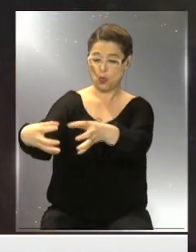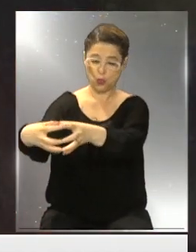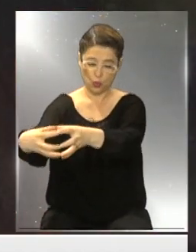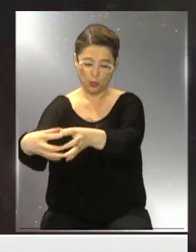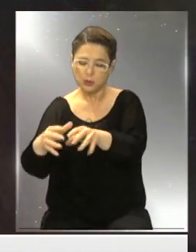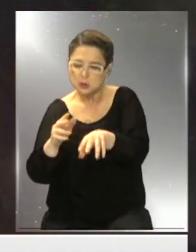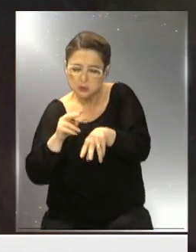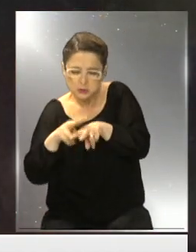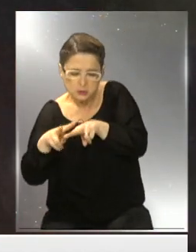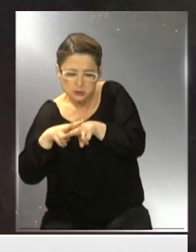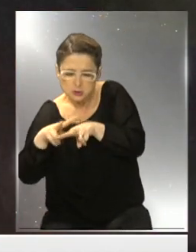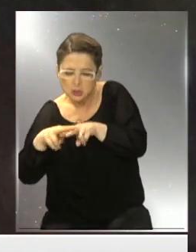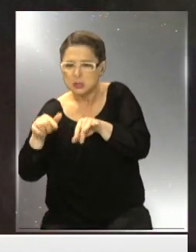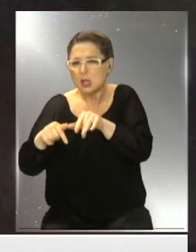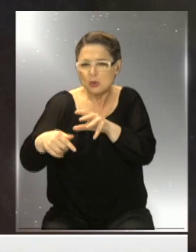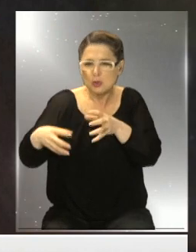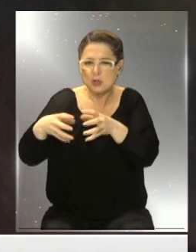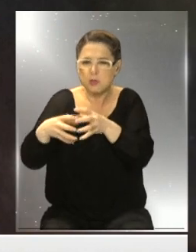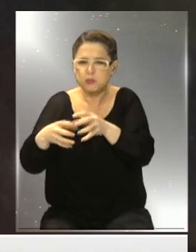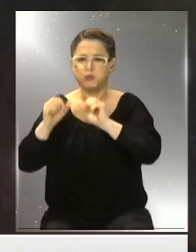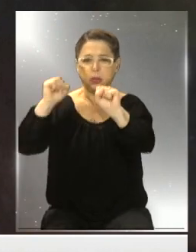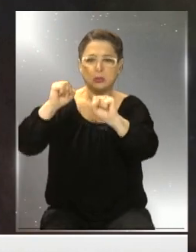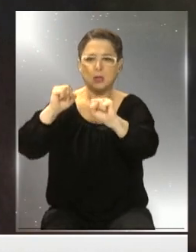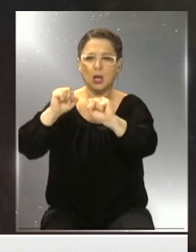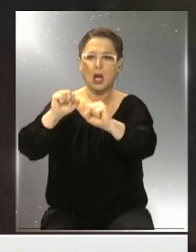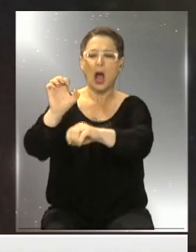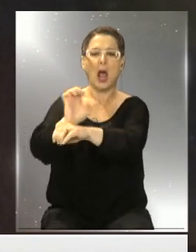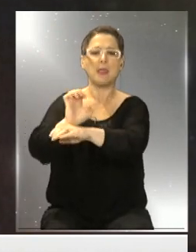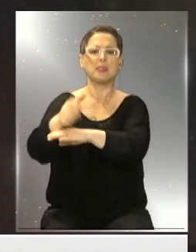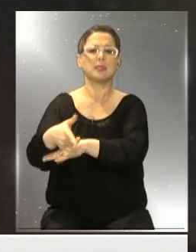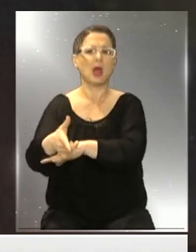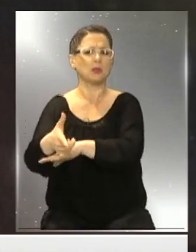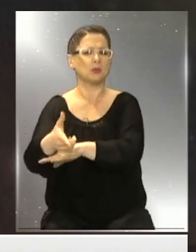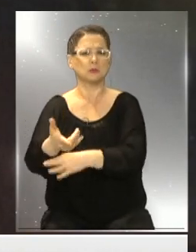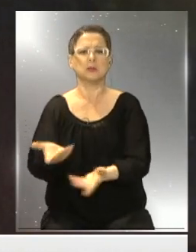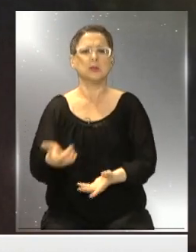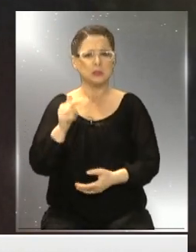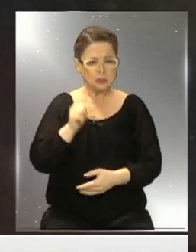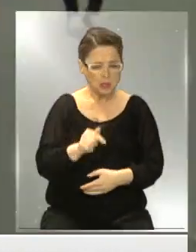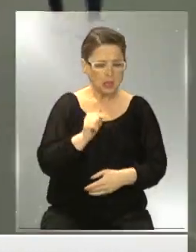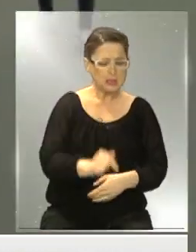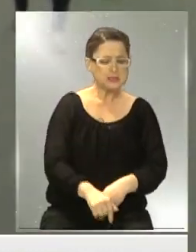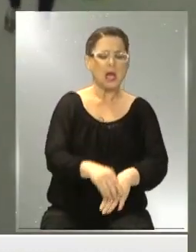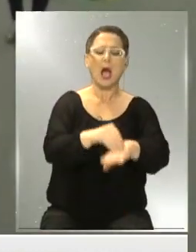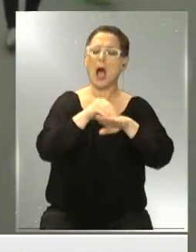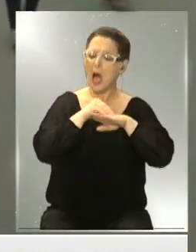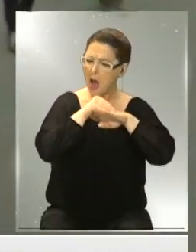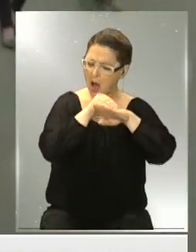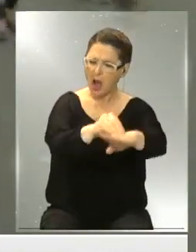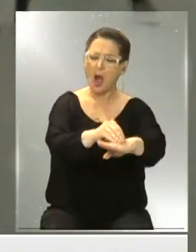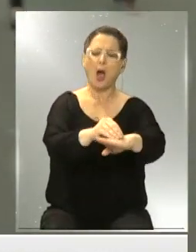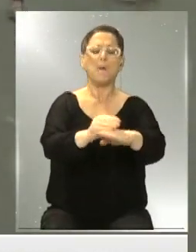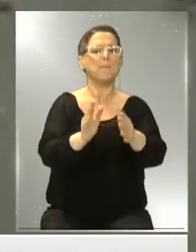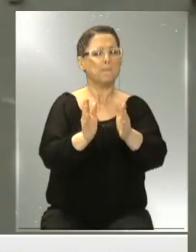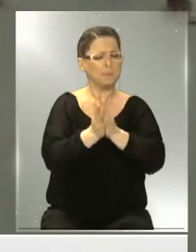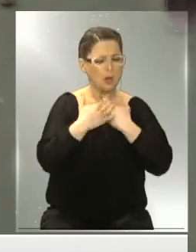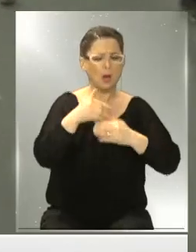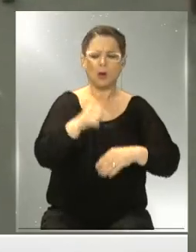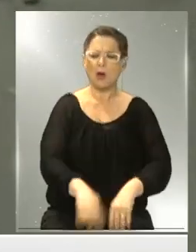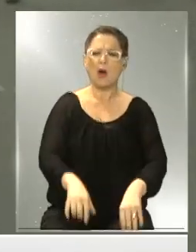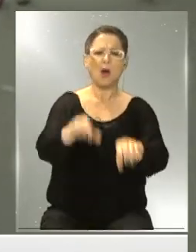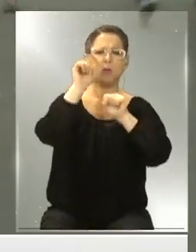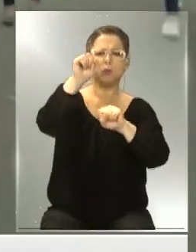de Estado para esta semana en su país. El mandatario lanzó nuevamente esta advertencia en medio de las huelgas y